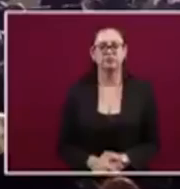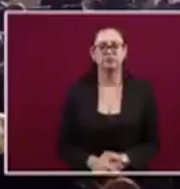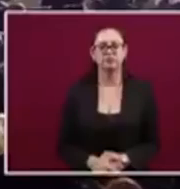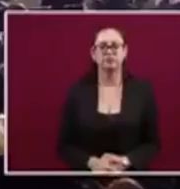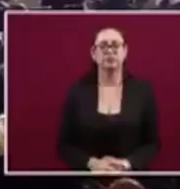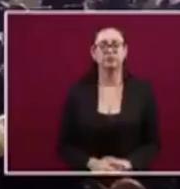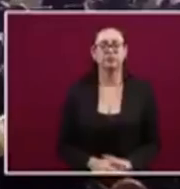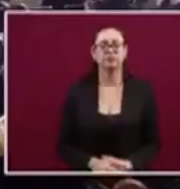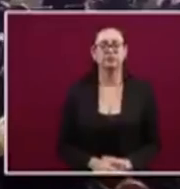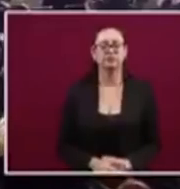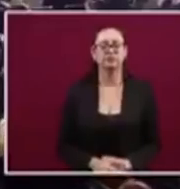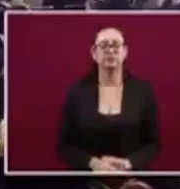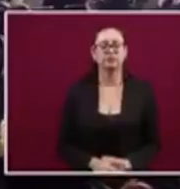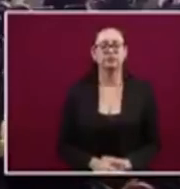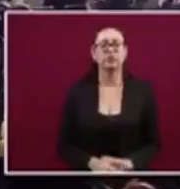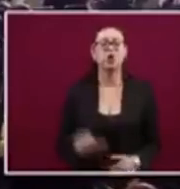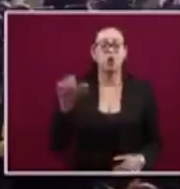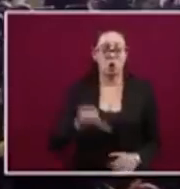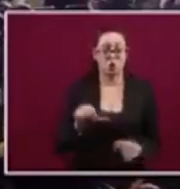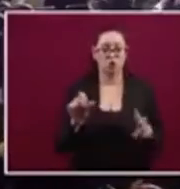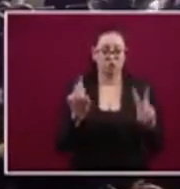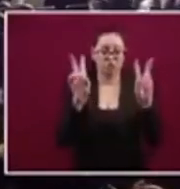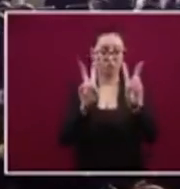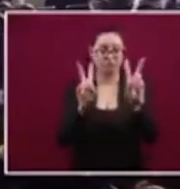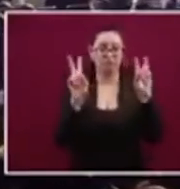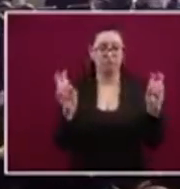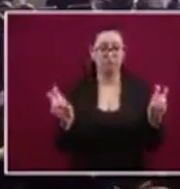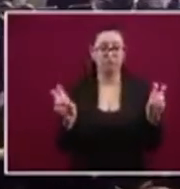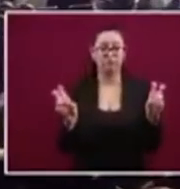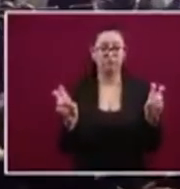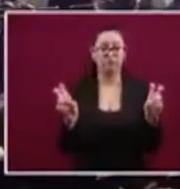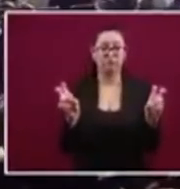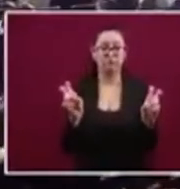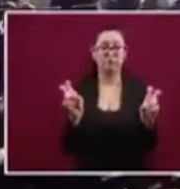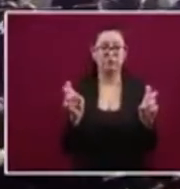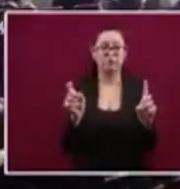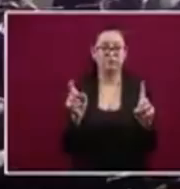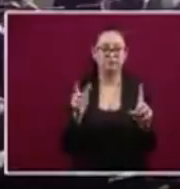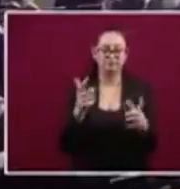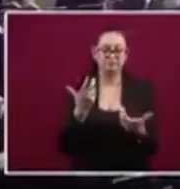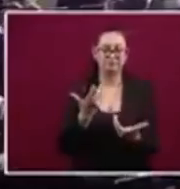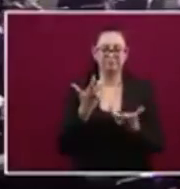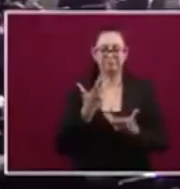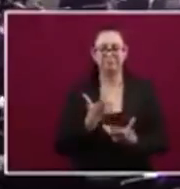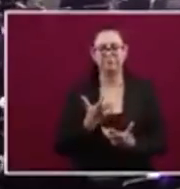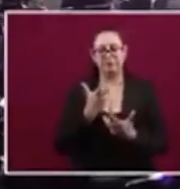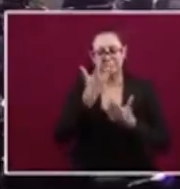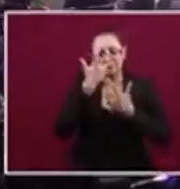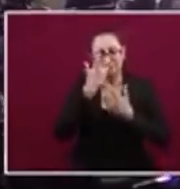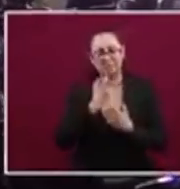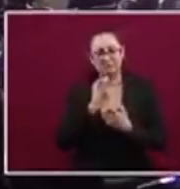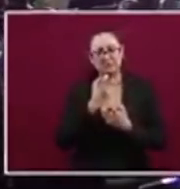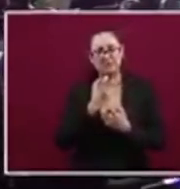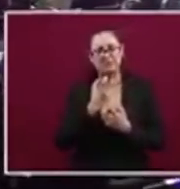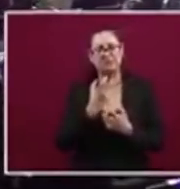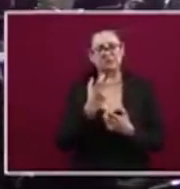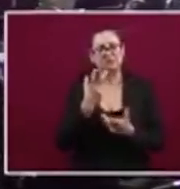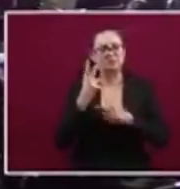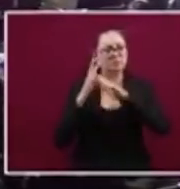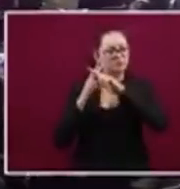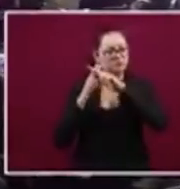el día de hoy es día d luto porque se recuerda